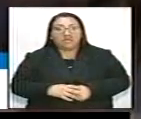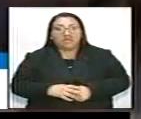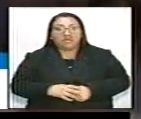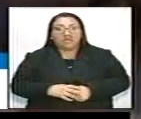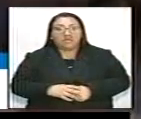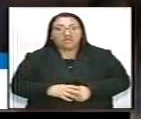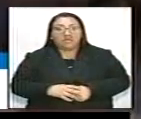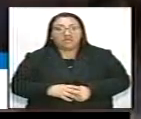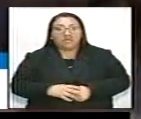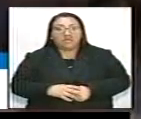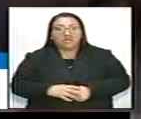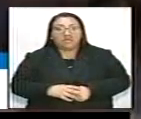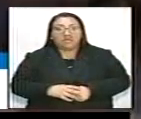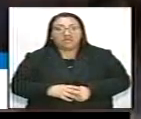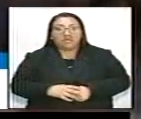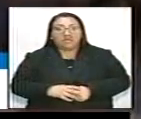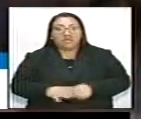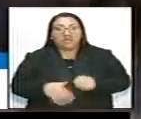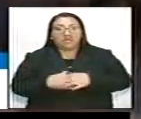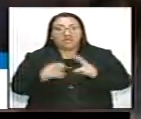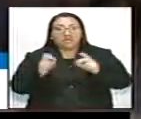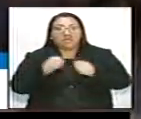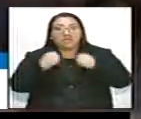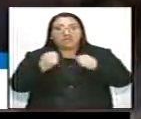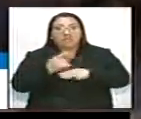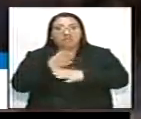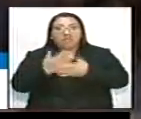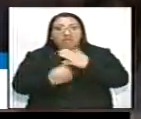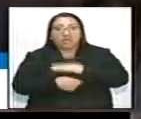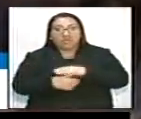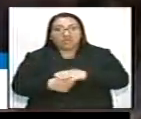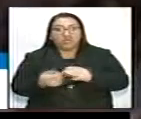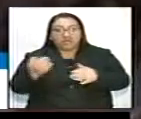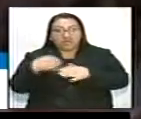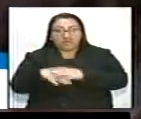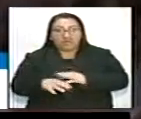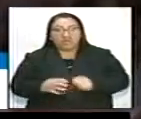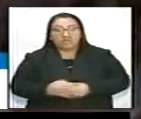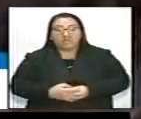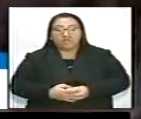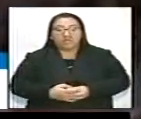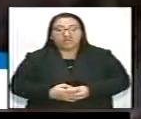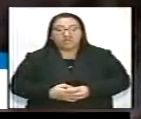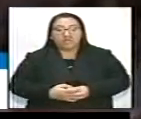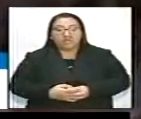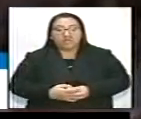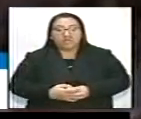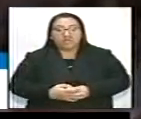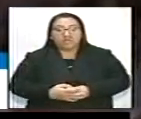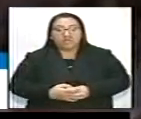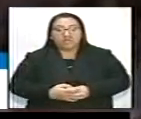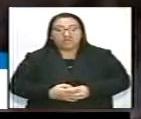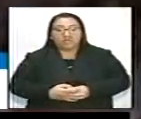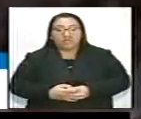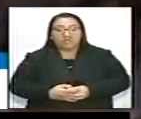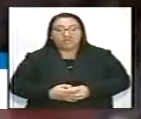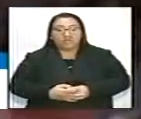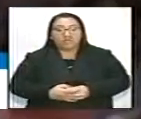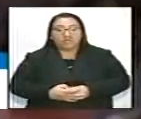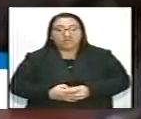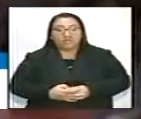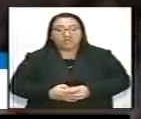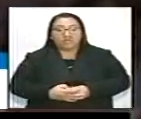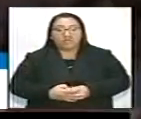temas referidos a la lucha contra la corrupción y dentro de ello también el tema Lavallato. Eso